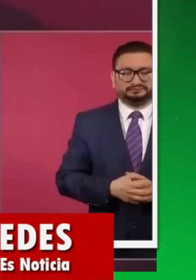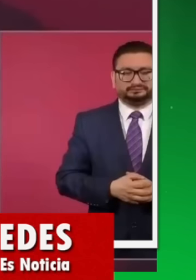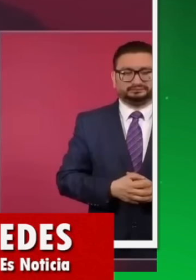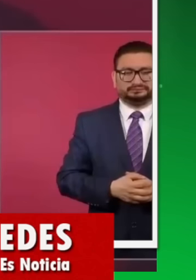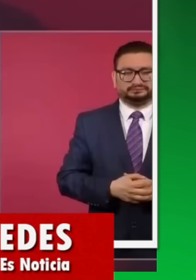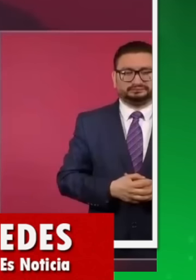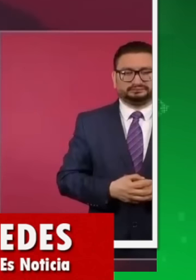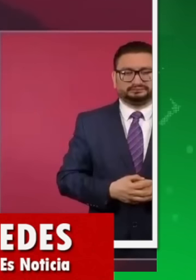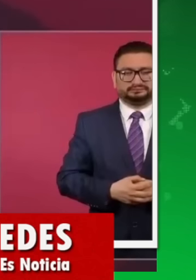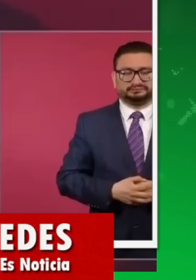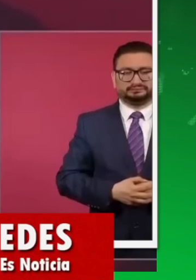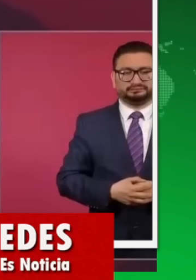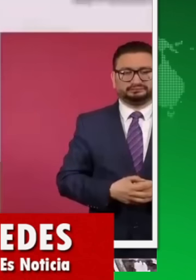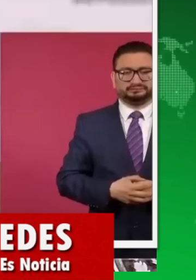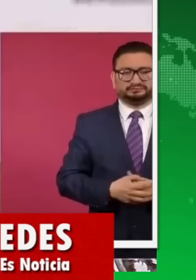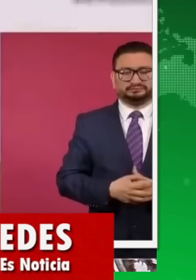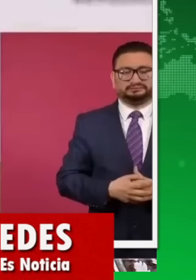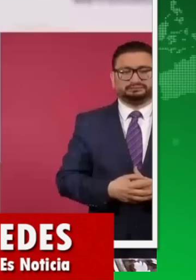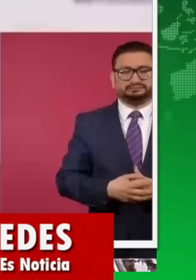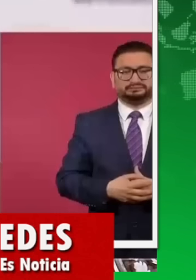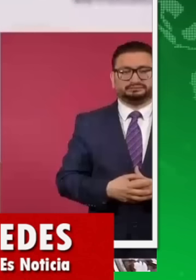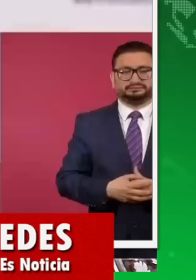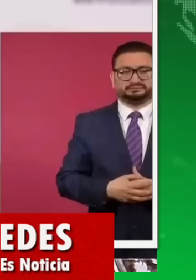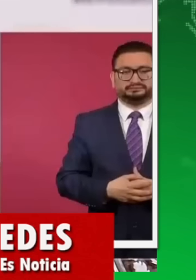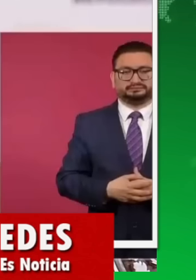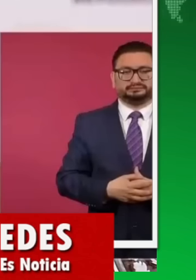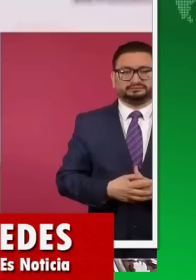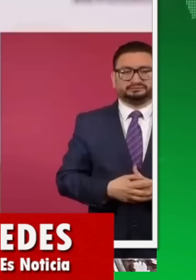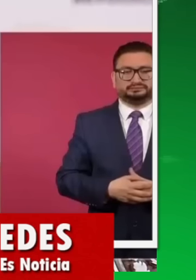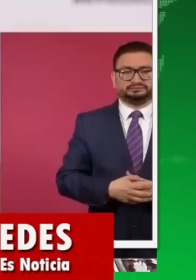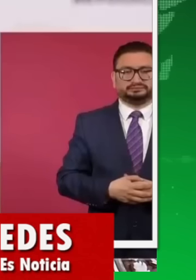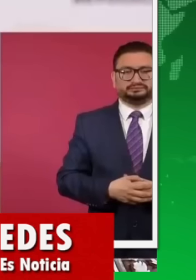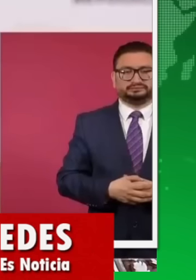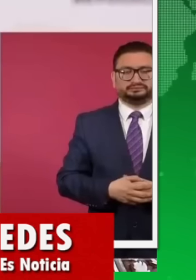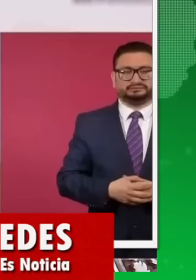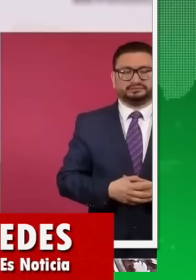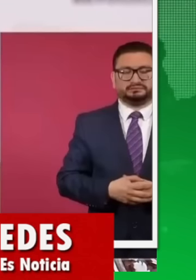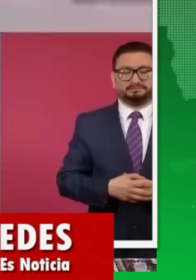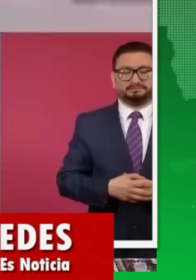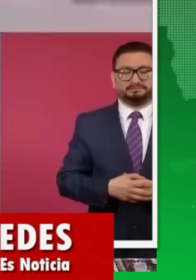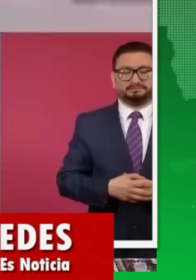y también ayuda mucho el que la gente ya no quiere